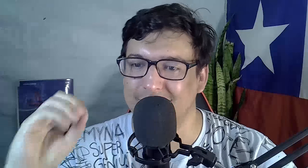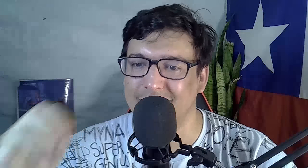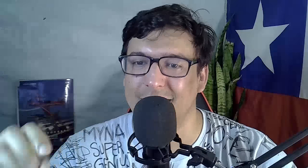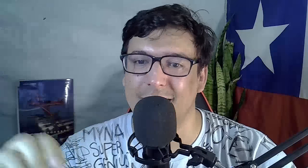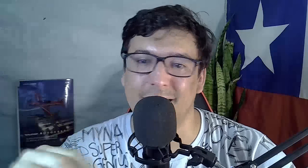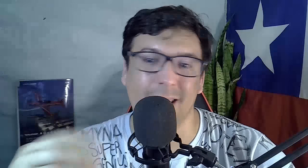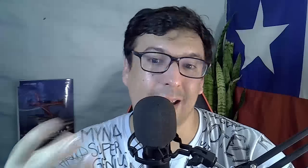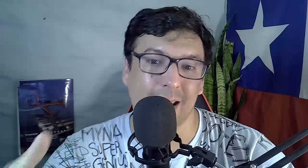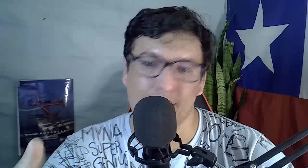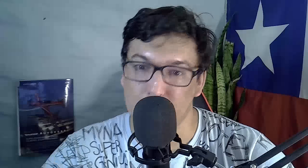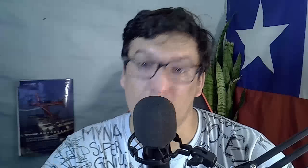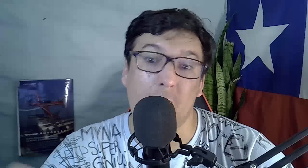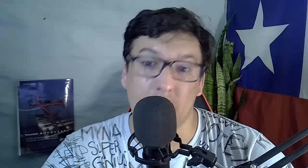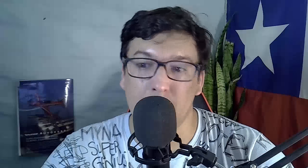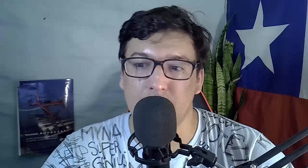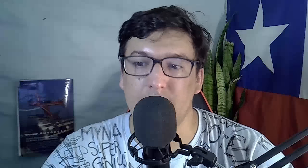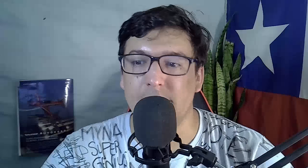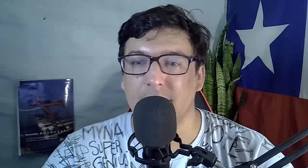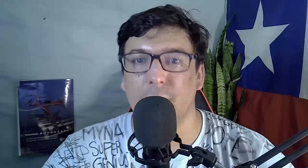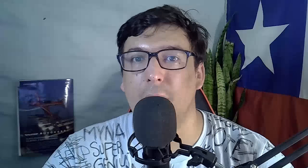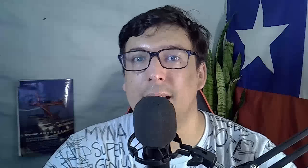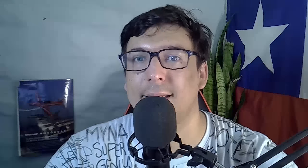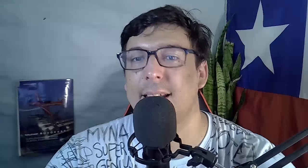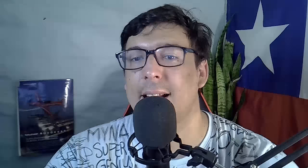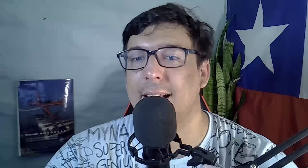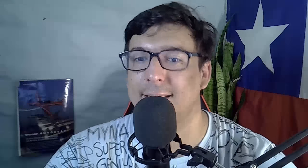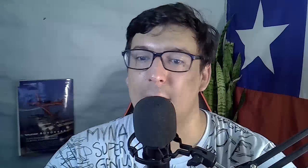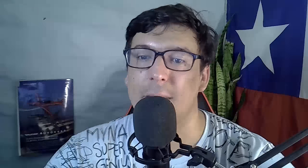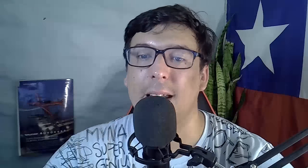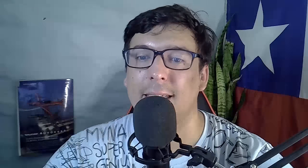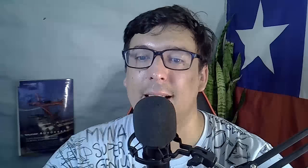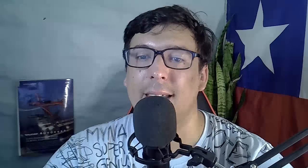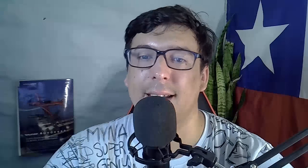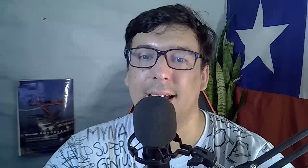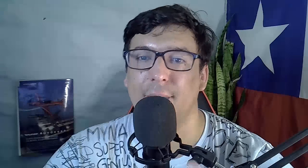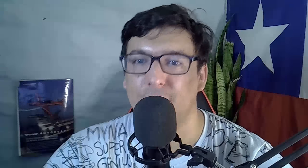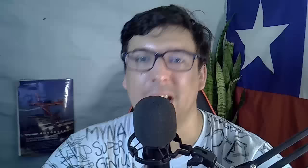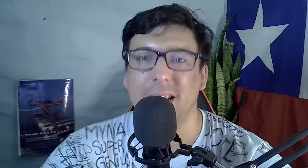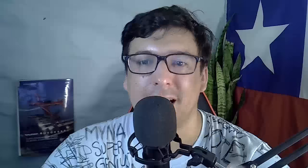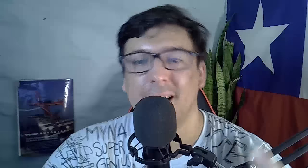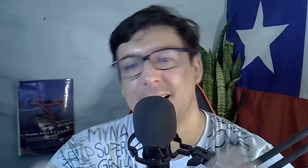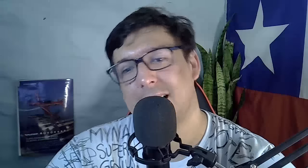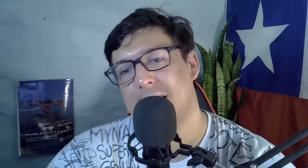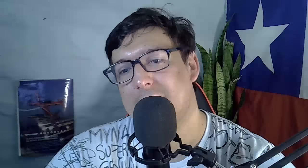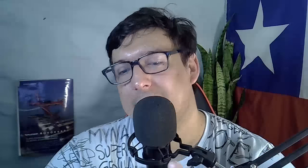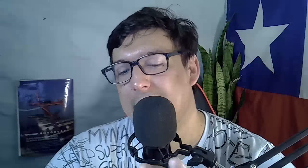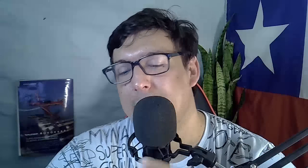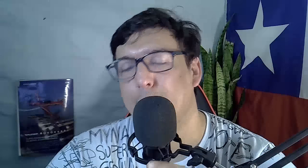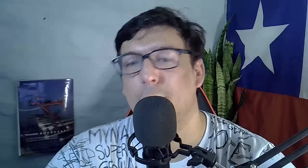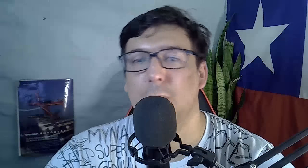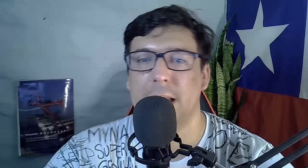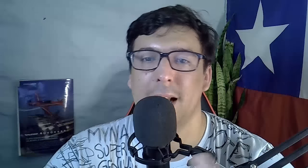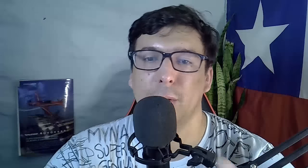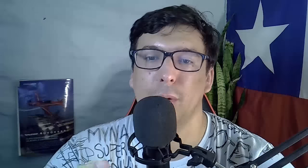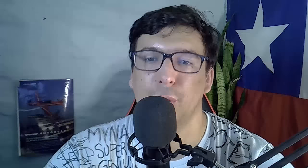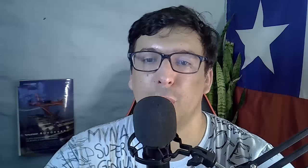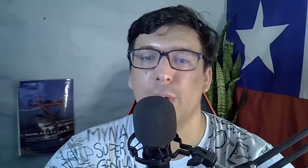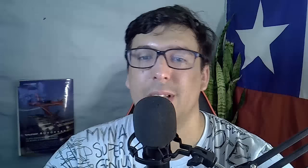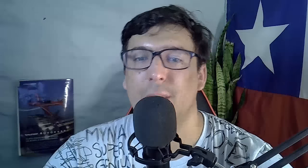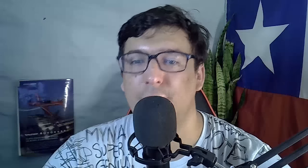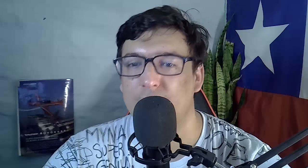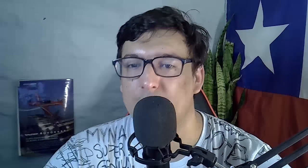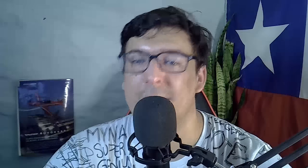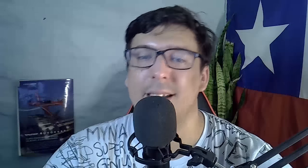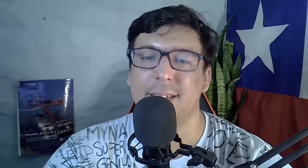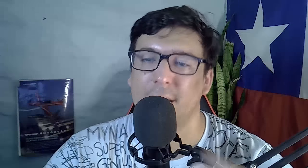particularidades que tienen. Bueno, ahora vamos a ver cuál es el examen que se le hace a cada frutita, por el dulzor,